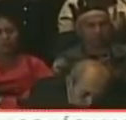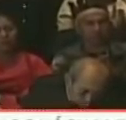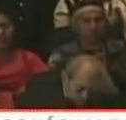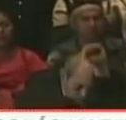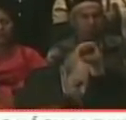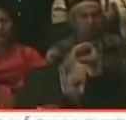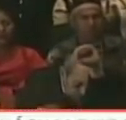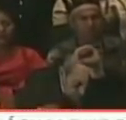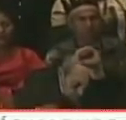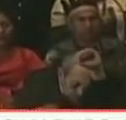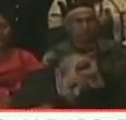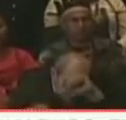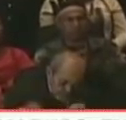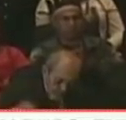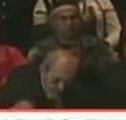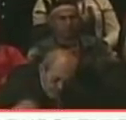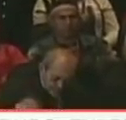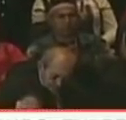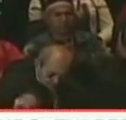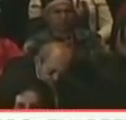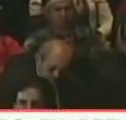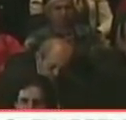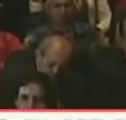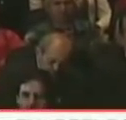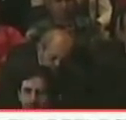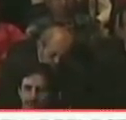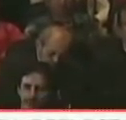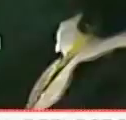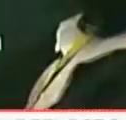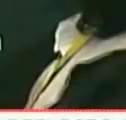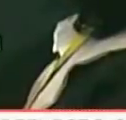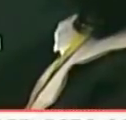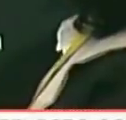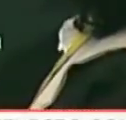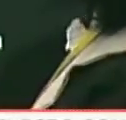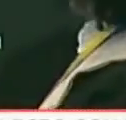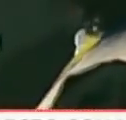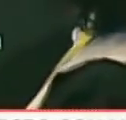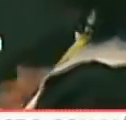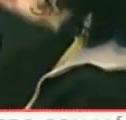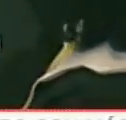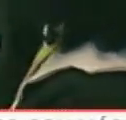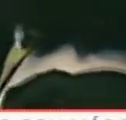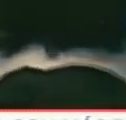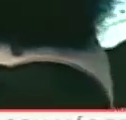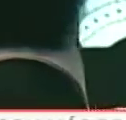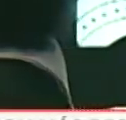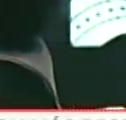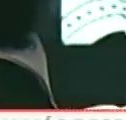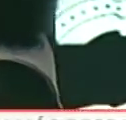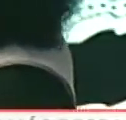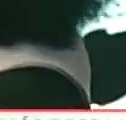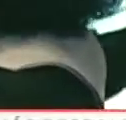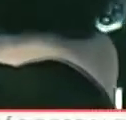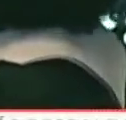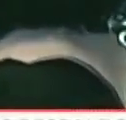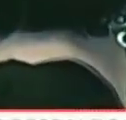este reconocimiento doctor honoris causa se refleja en el Real Decreto